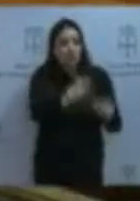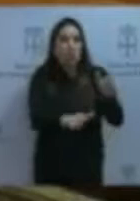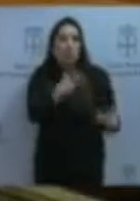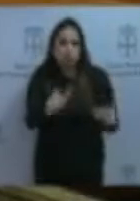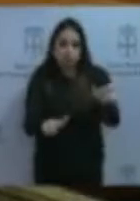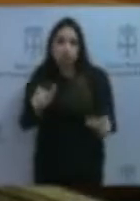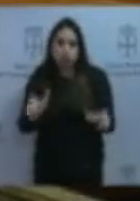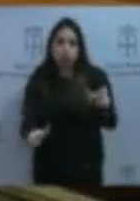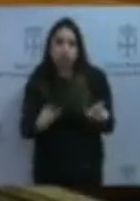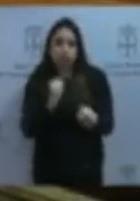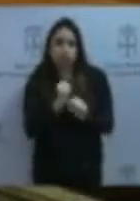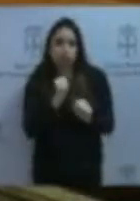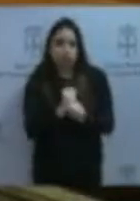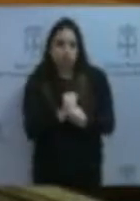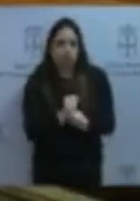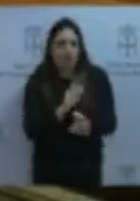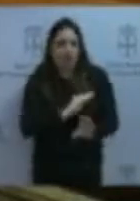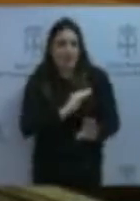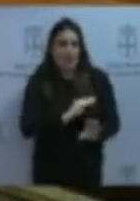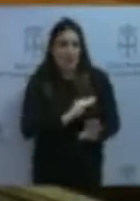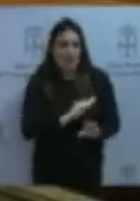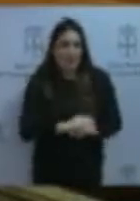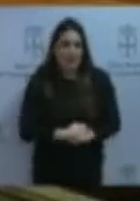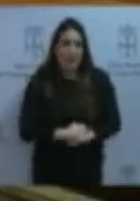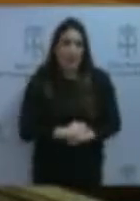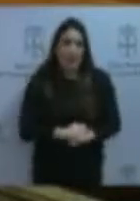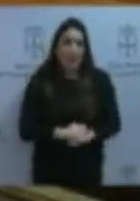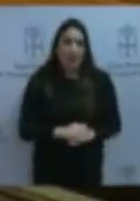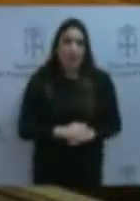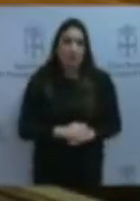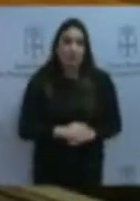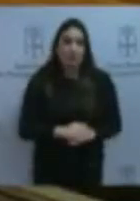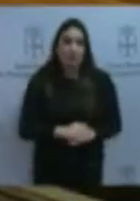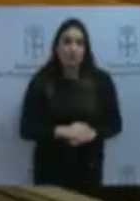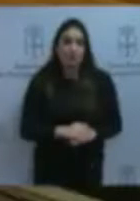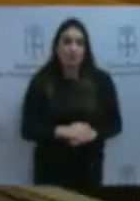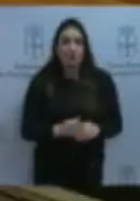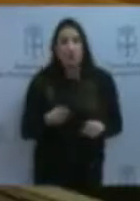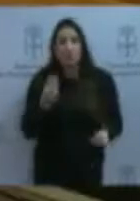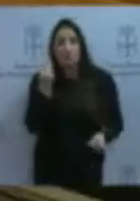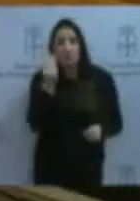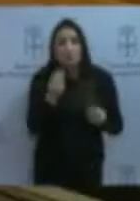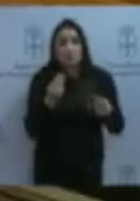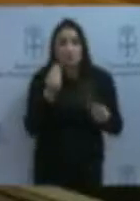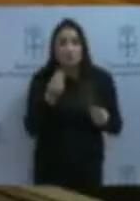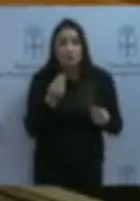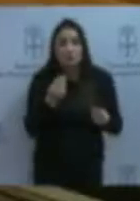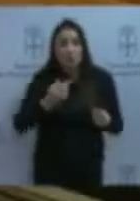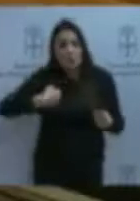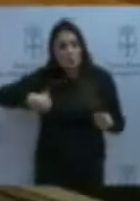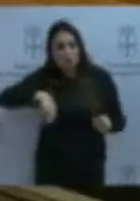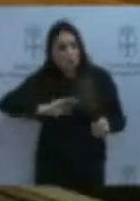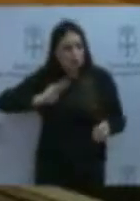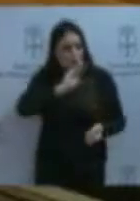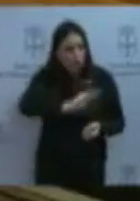de trabajadores. Por ponerlo en dimensión, en base a las respuestas a las solicitudes de información que hicimos en el contexto de